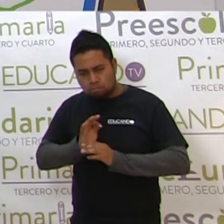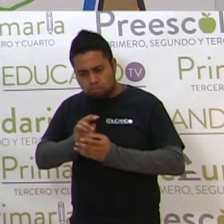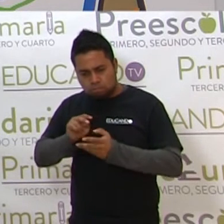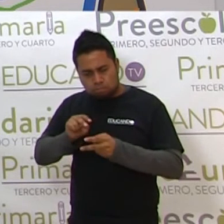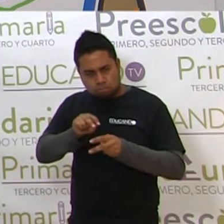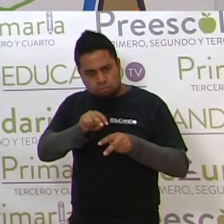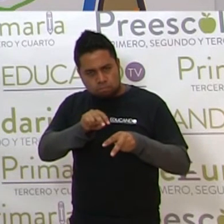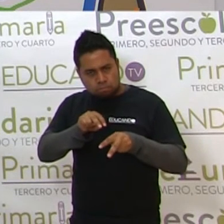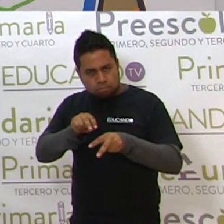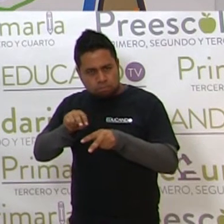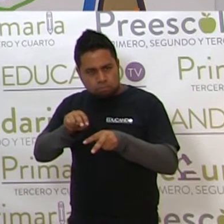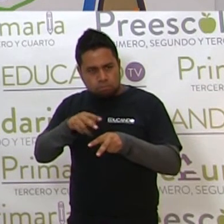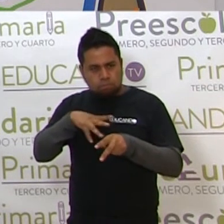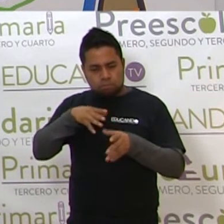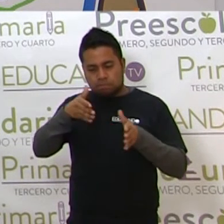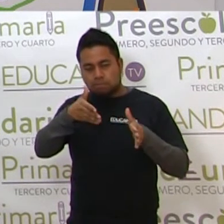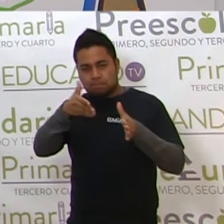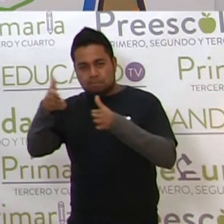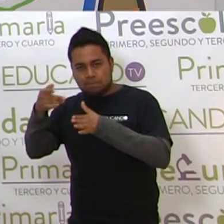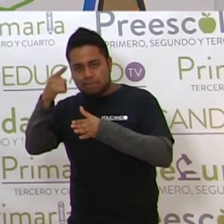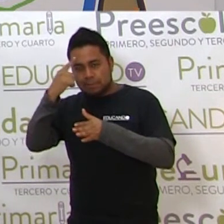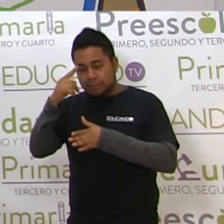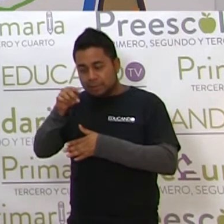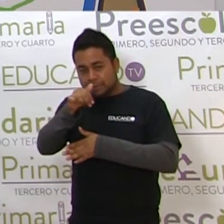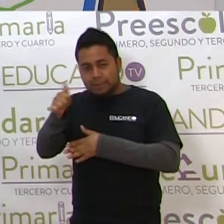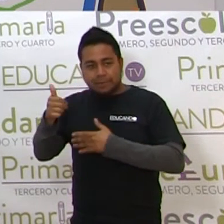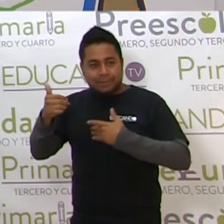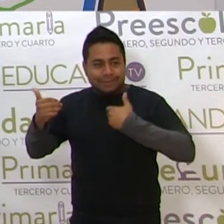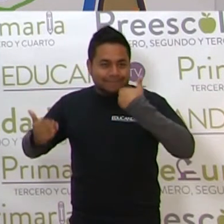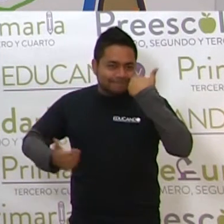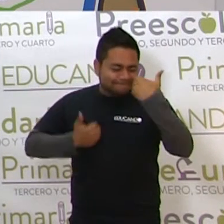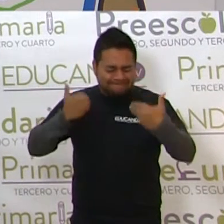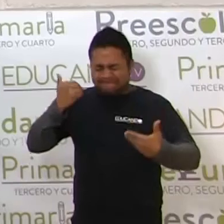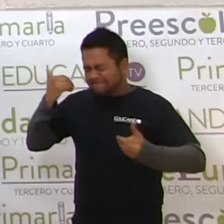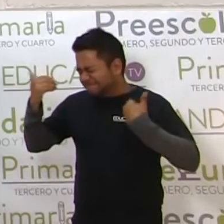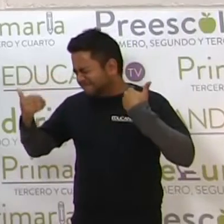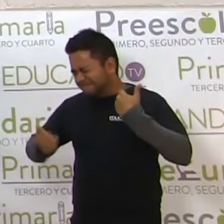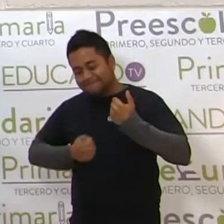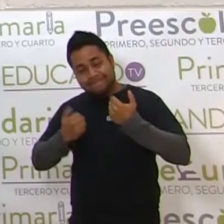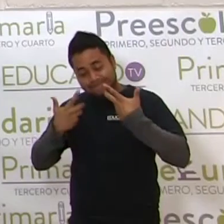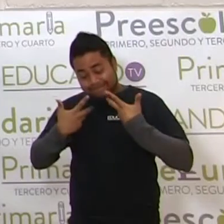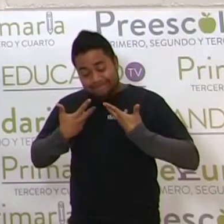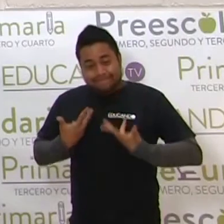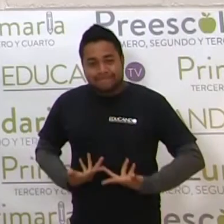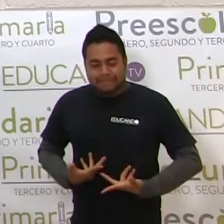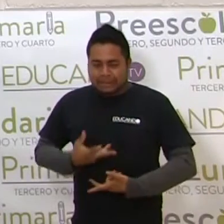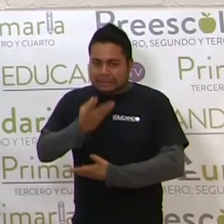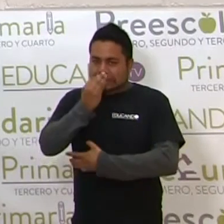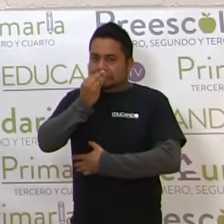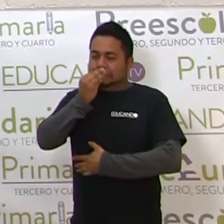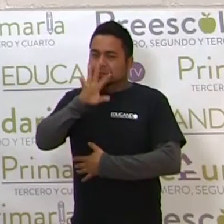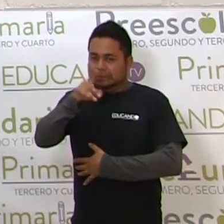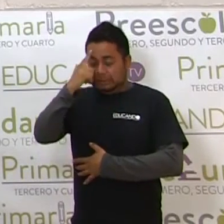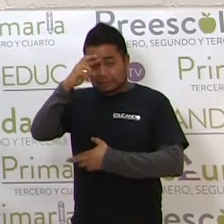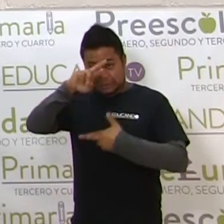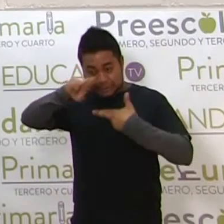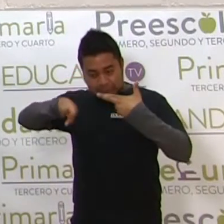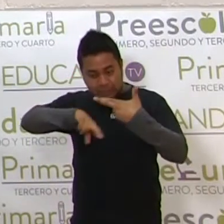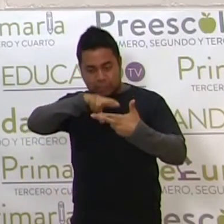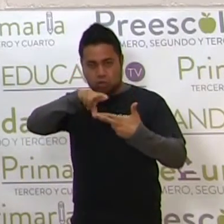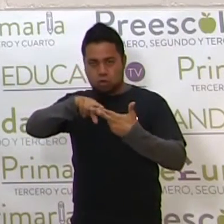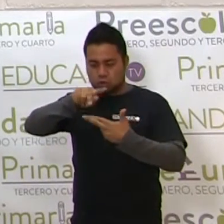y tenemos a la algarabía presente en un traje hermoso en en la región de